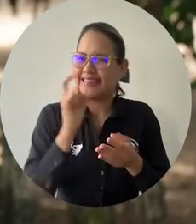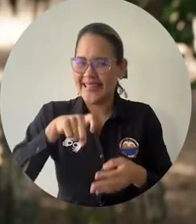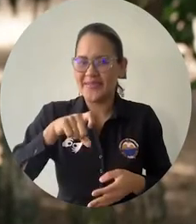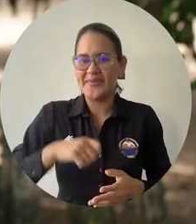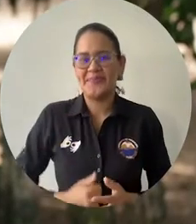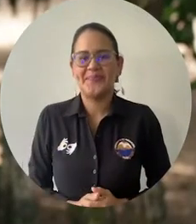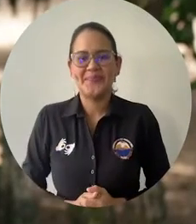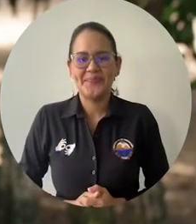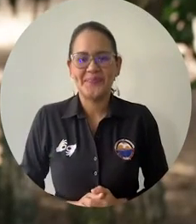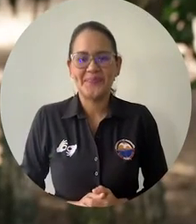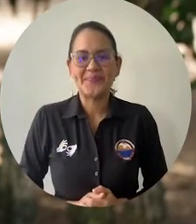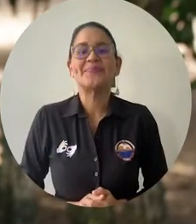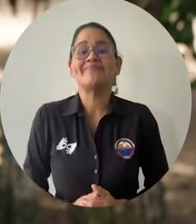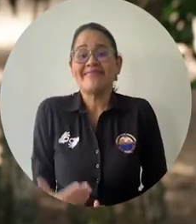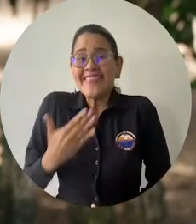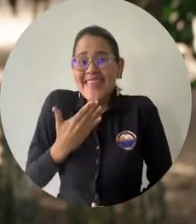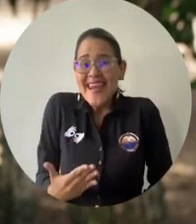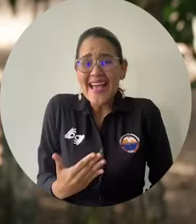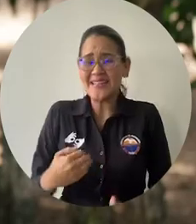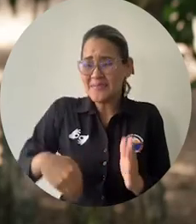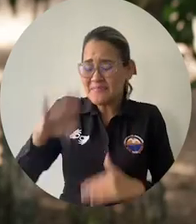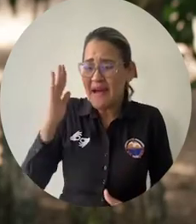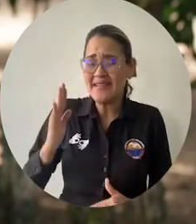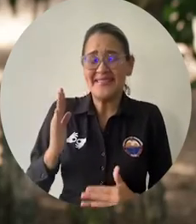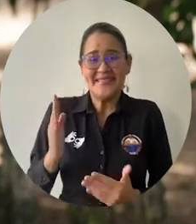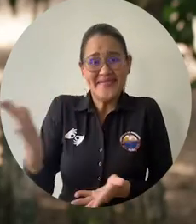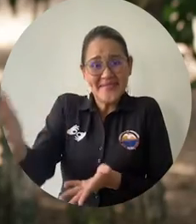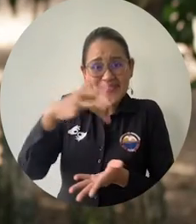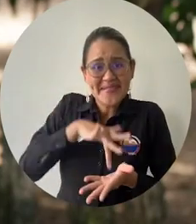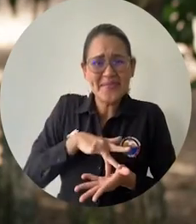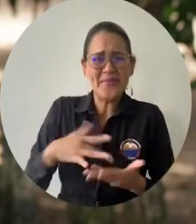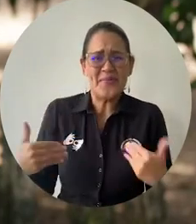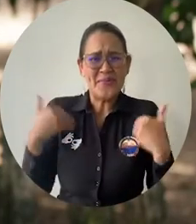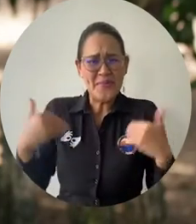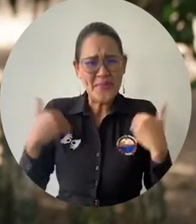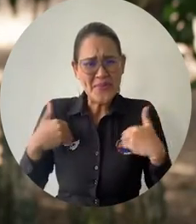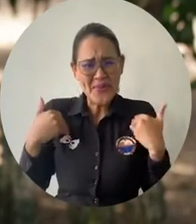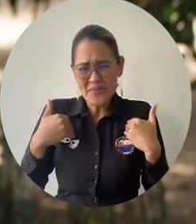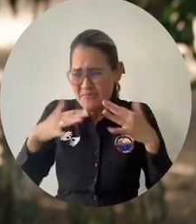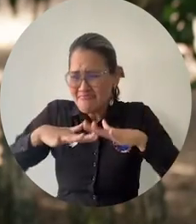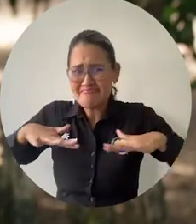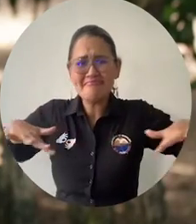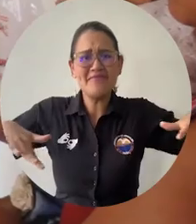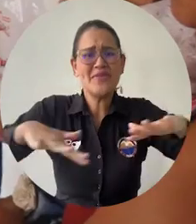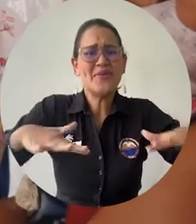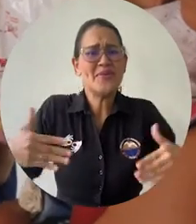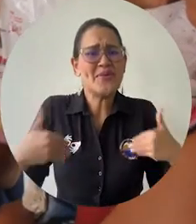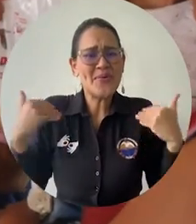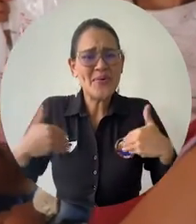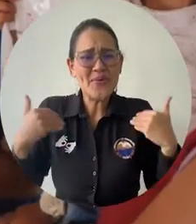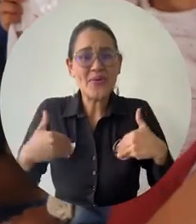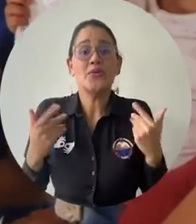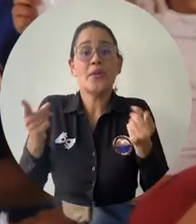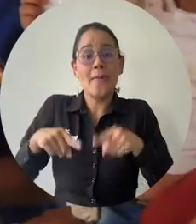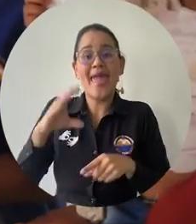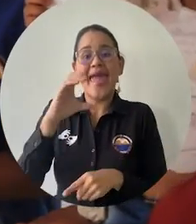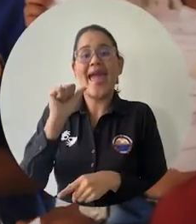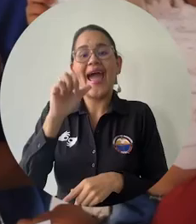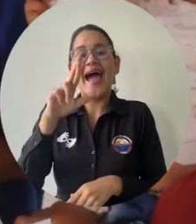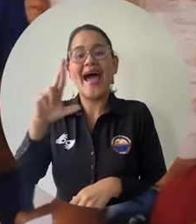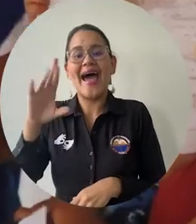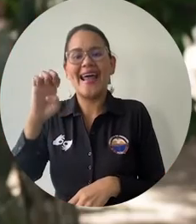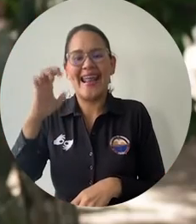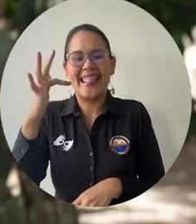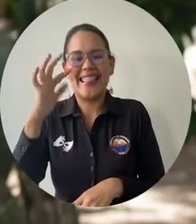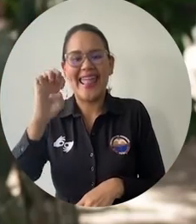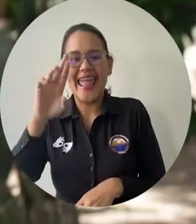Le damos las gracias por este beneficio, porque toda la comunidad, tanto Sitio Nuevo como Carretero, se está beneficiando.